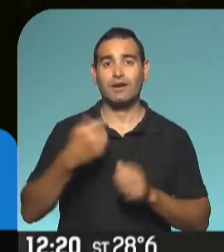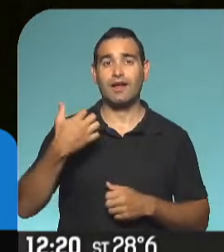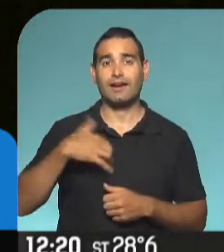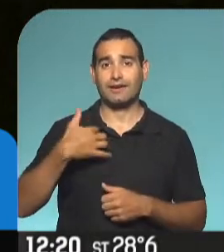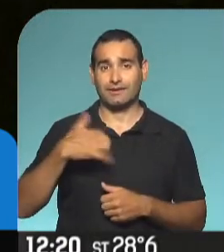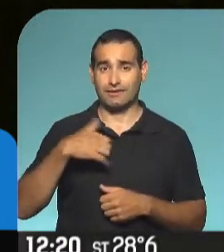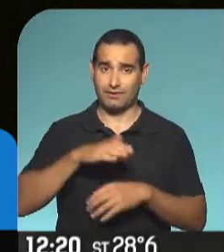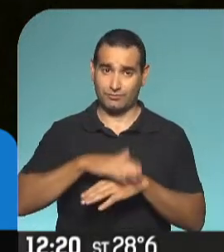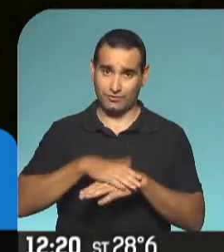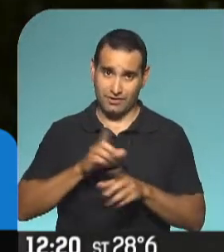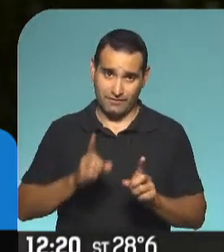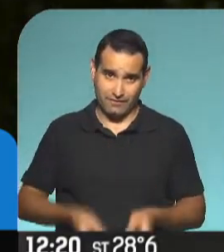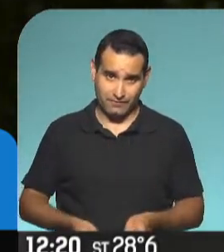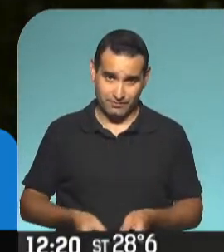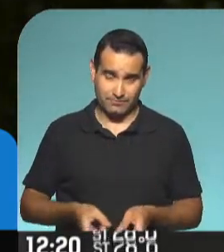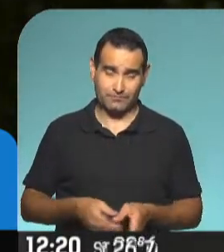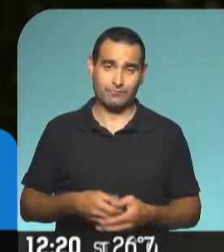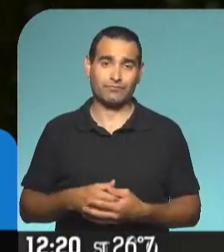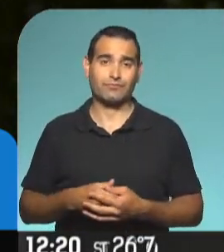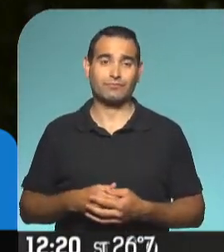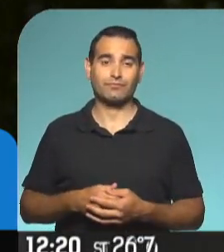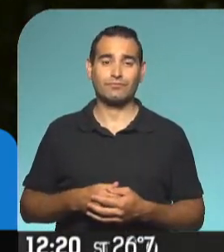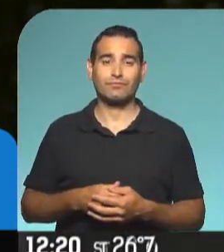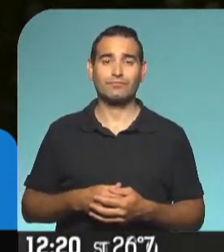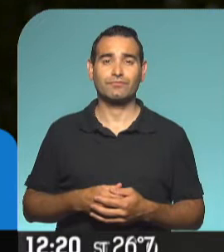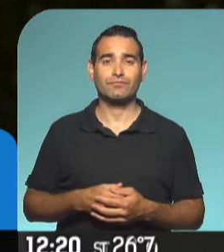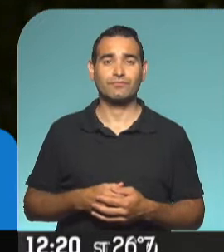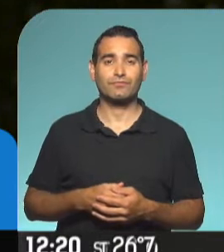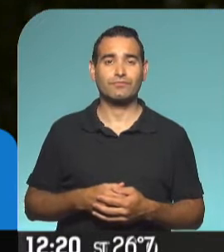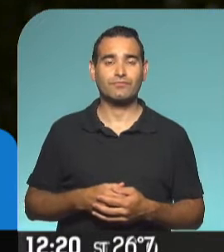forma parte y que, por supuesto, suscribió en su momento para ser miembro.